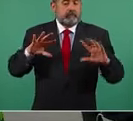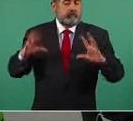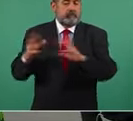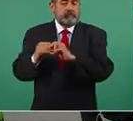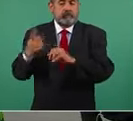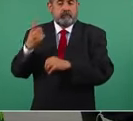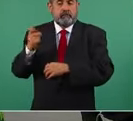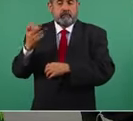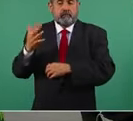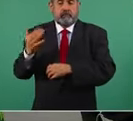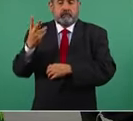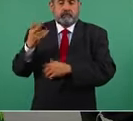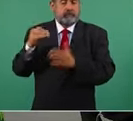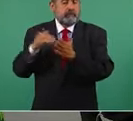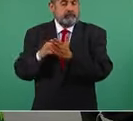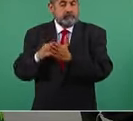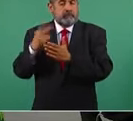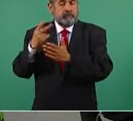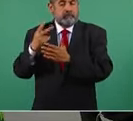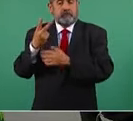de